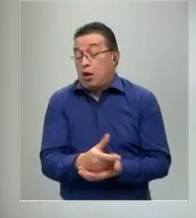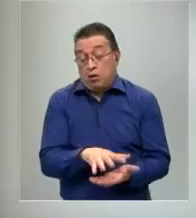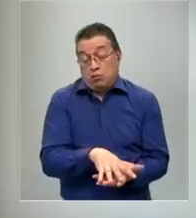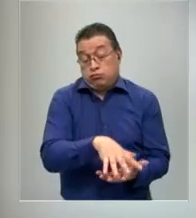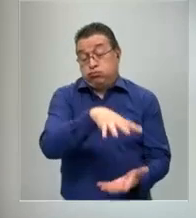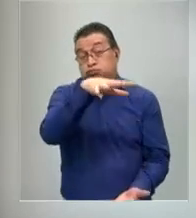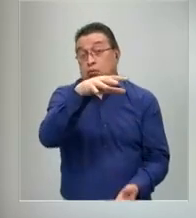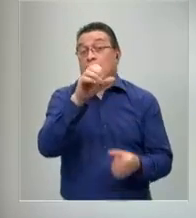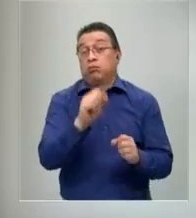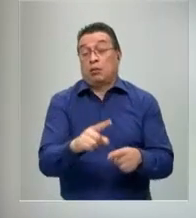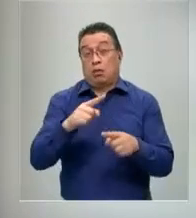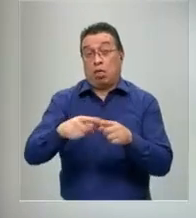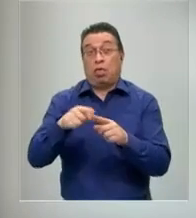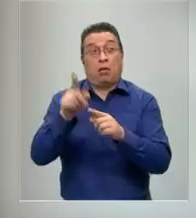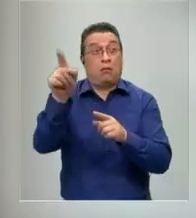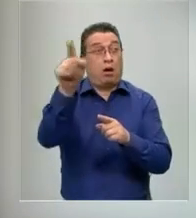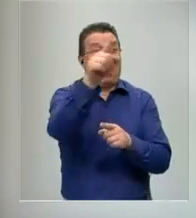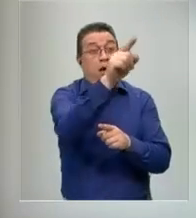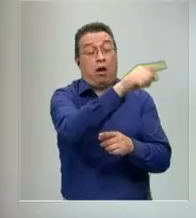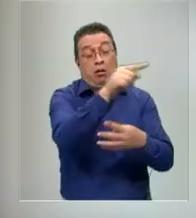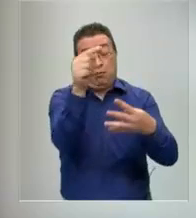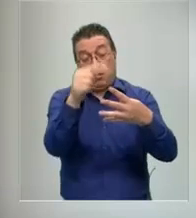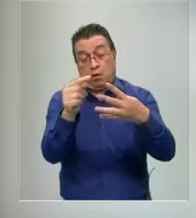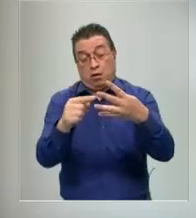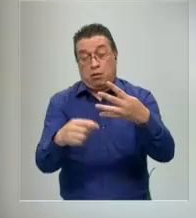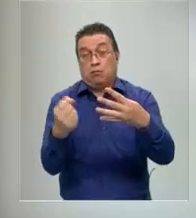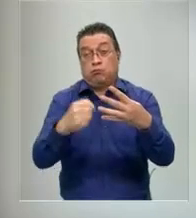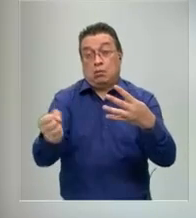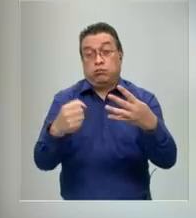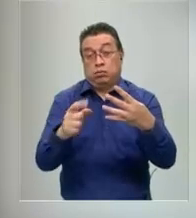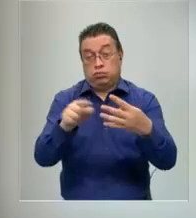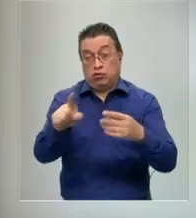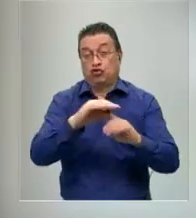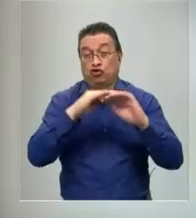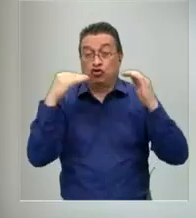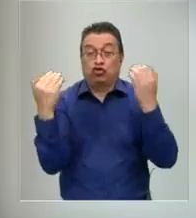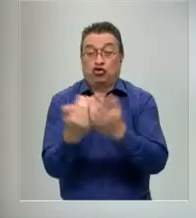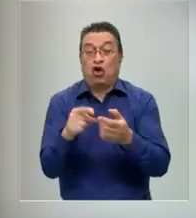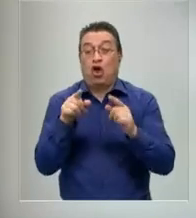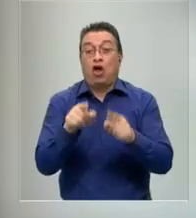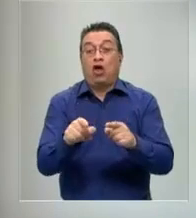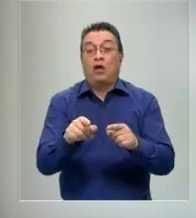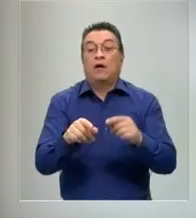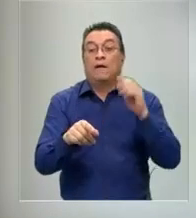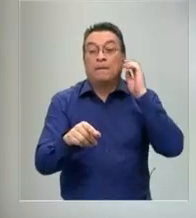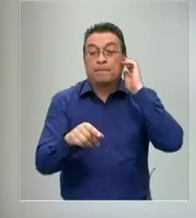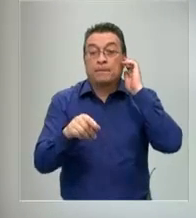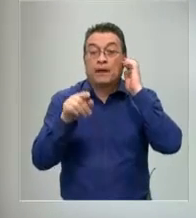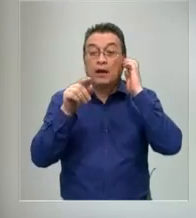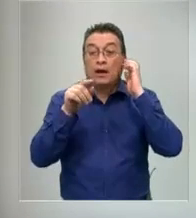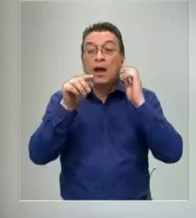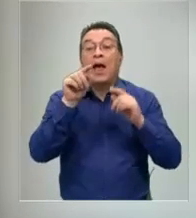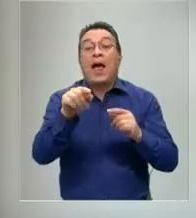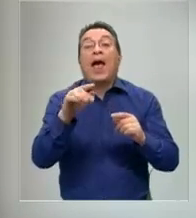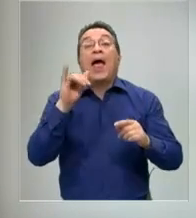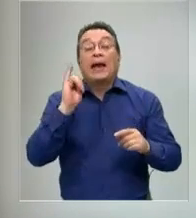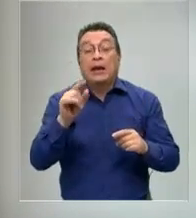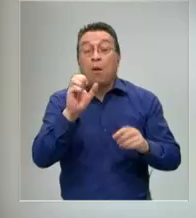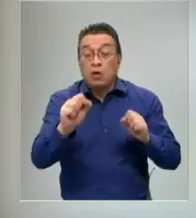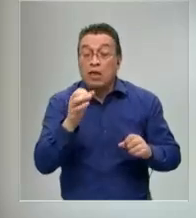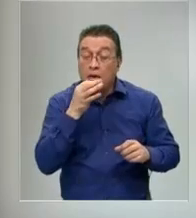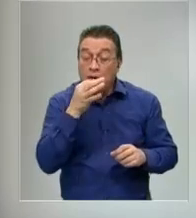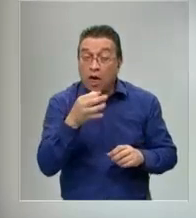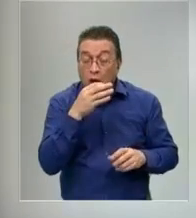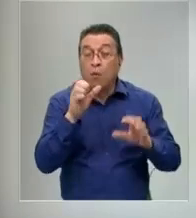reconstruir cada misión, cada conducta que él tuvo, cada destinación, etcétera. Entonces puedo afirmar